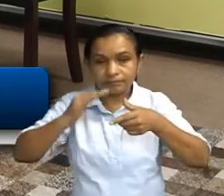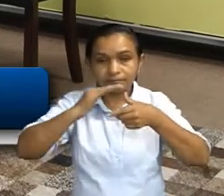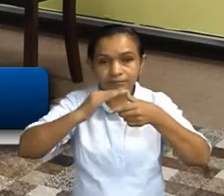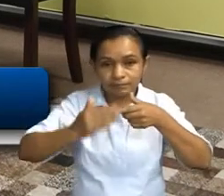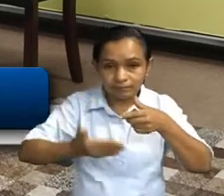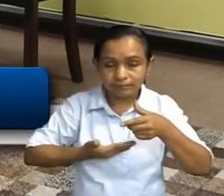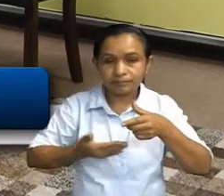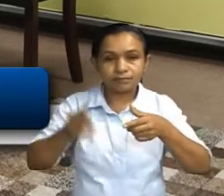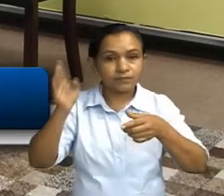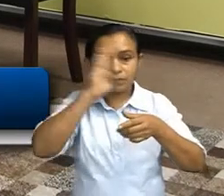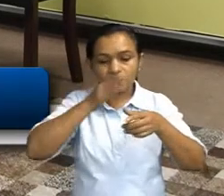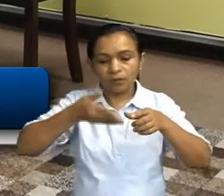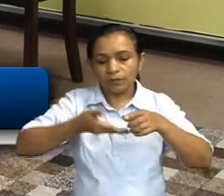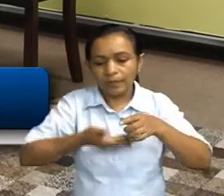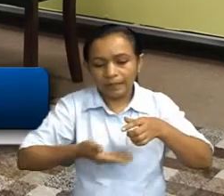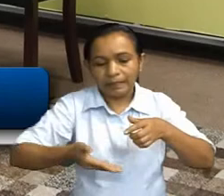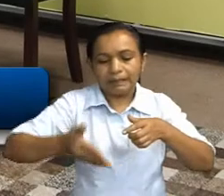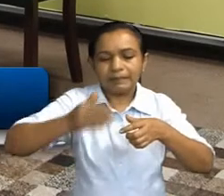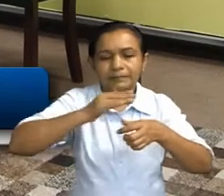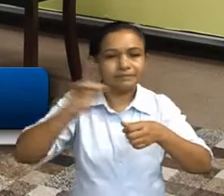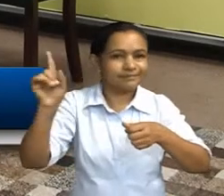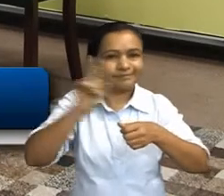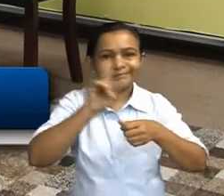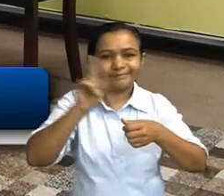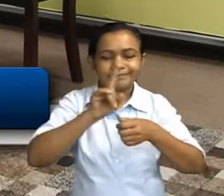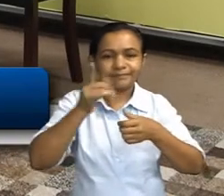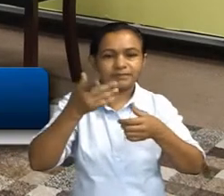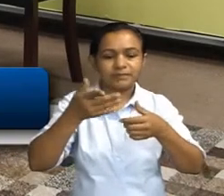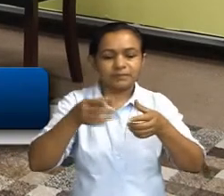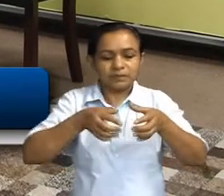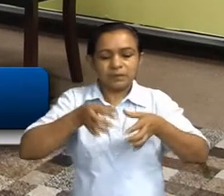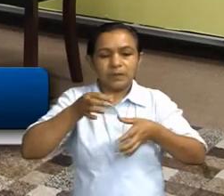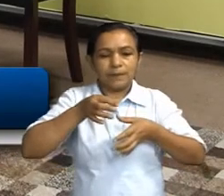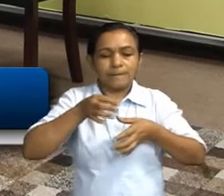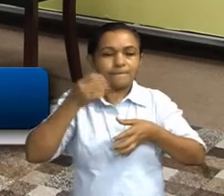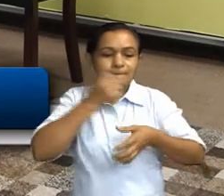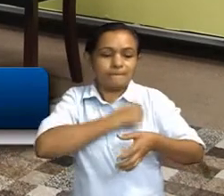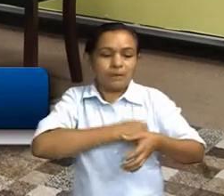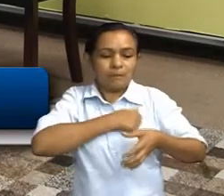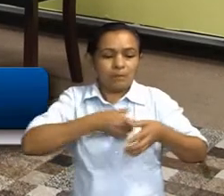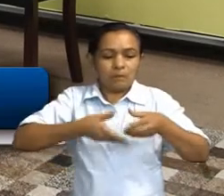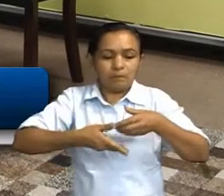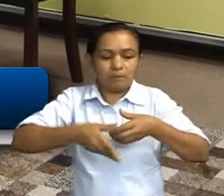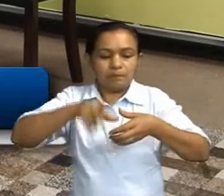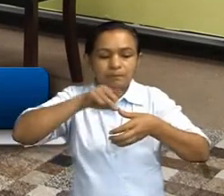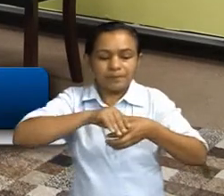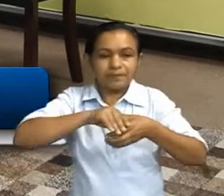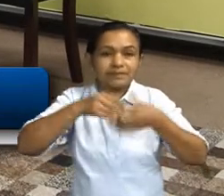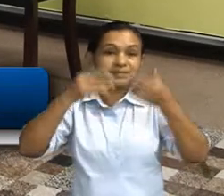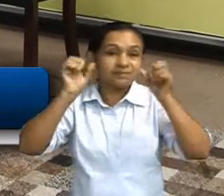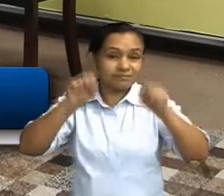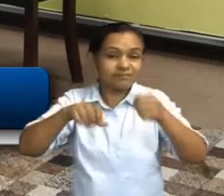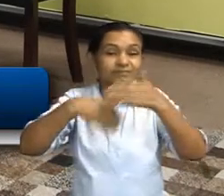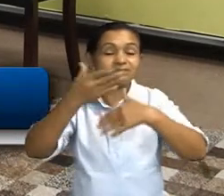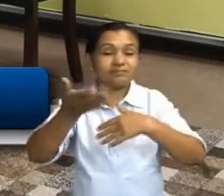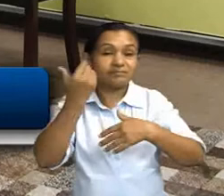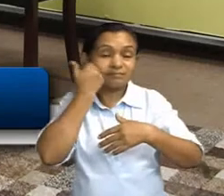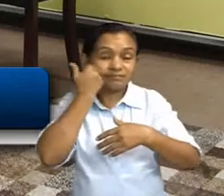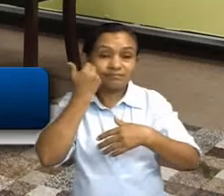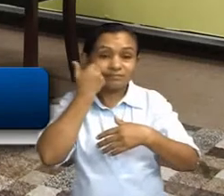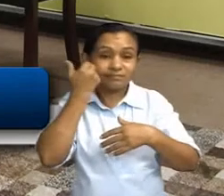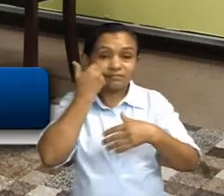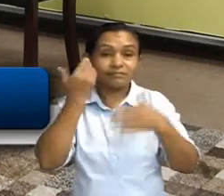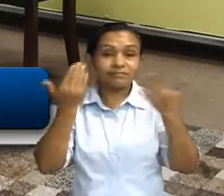atrás. Nunca de atrás hacia adelante, porque están arrastrando gérmenes que pueden causar la